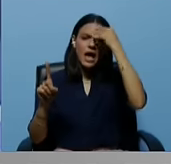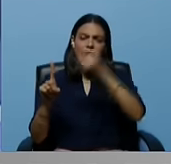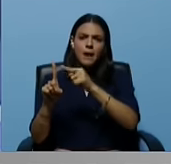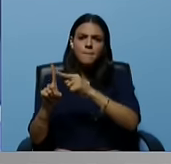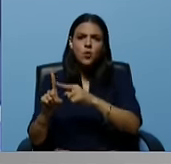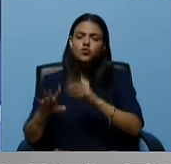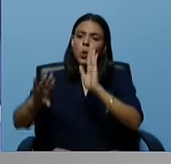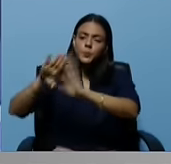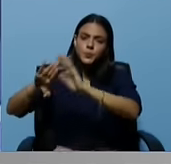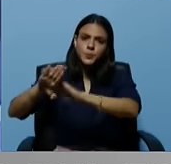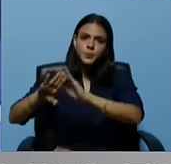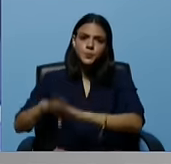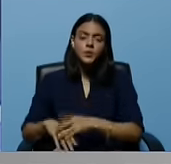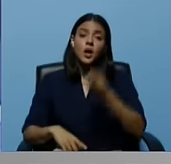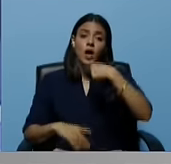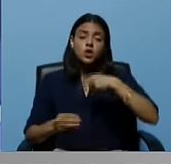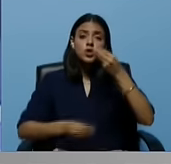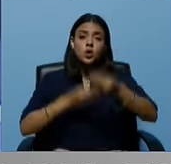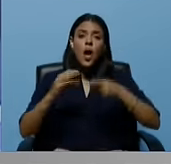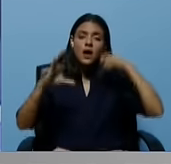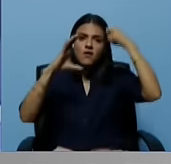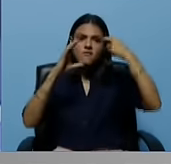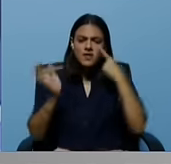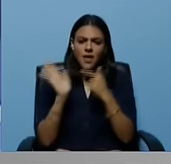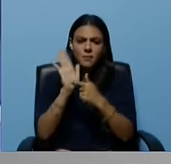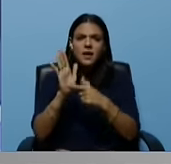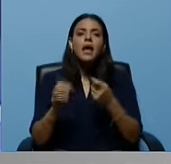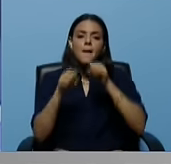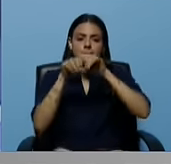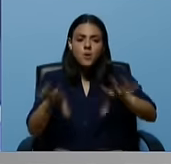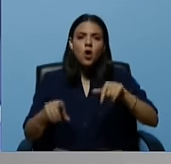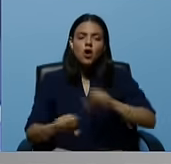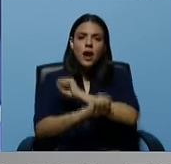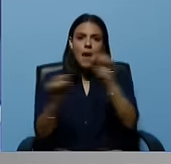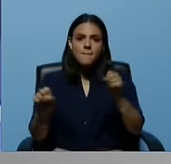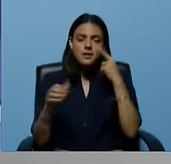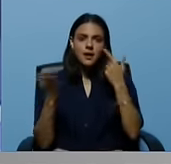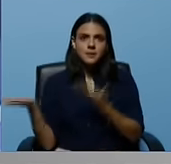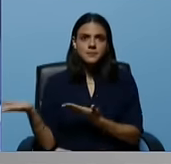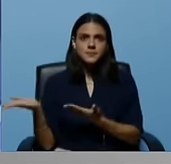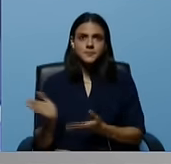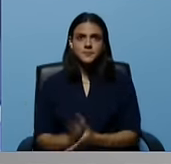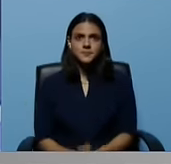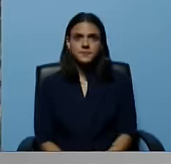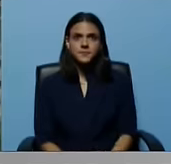Urrutia. Pongamos un video de algo que él dijo esta mañana.